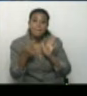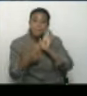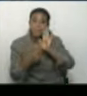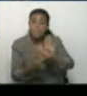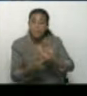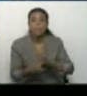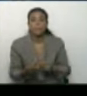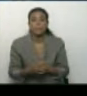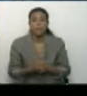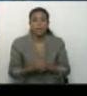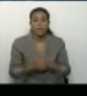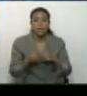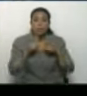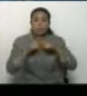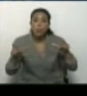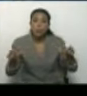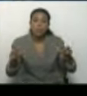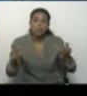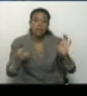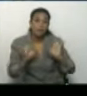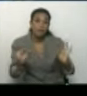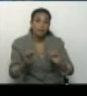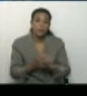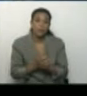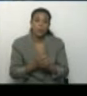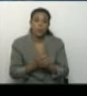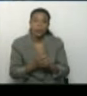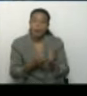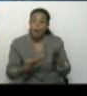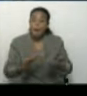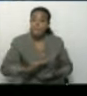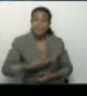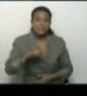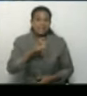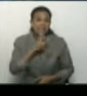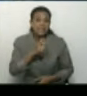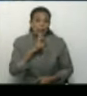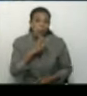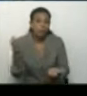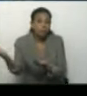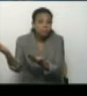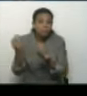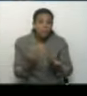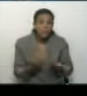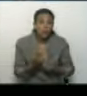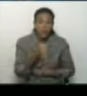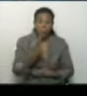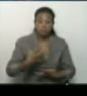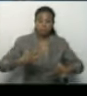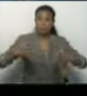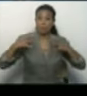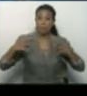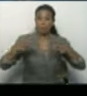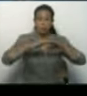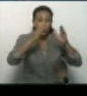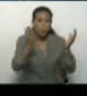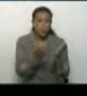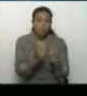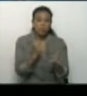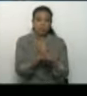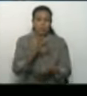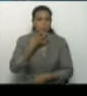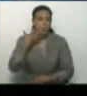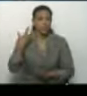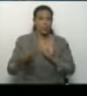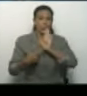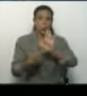el mayor núcleo robótico del país con la medalla de oro. Se trajeron un campeonato mundial. Y qué orgullo verlo